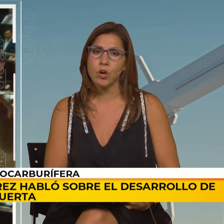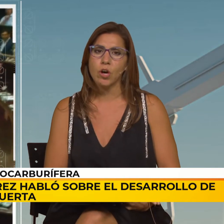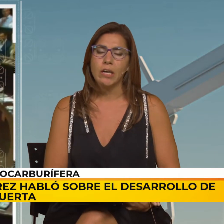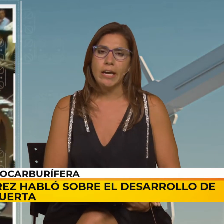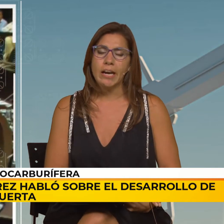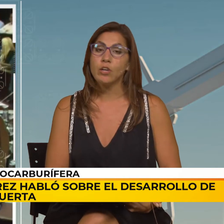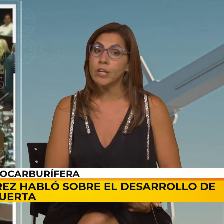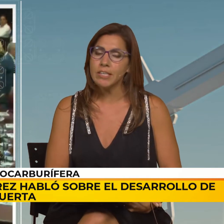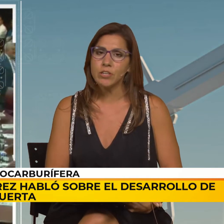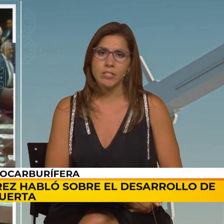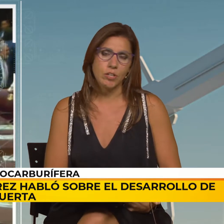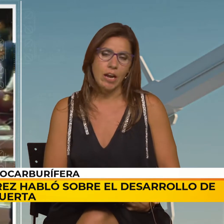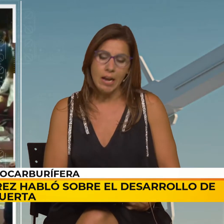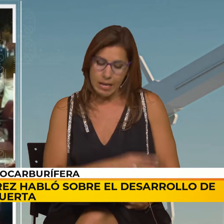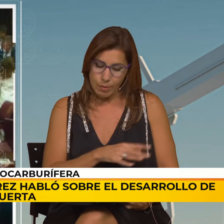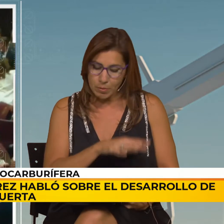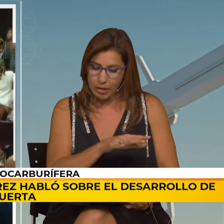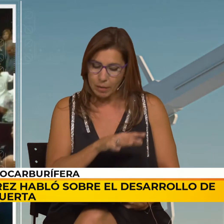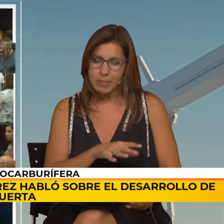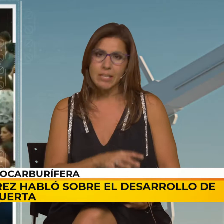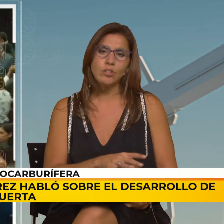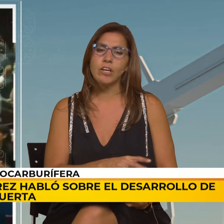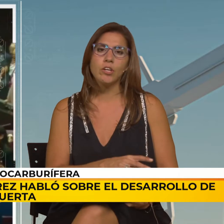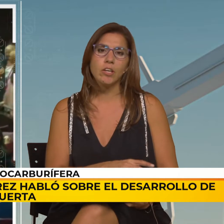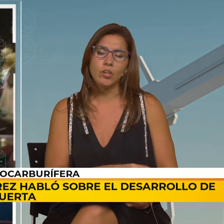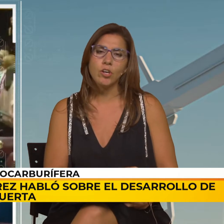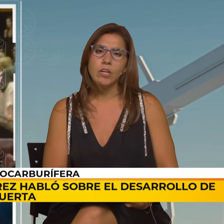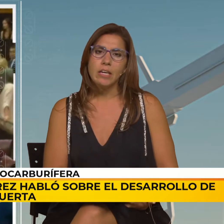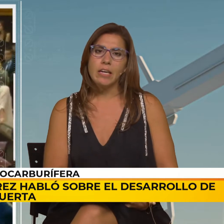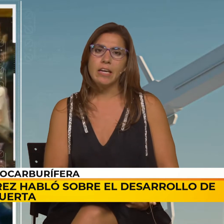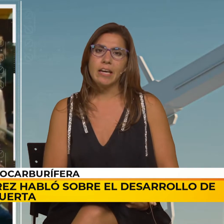discurso en el Congreso Nacional. Y vamos a ir repasando